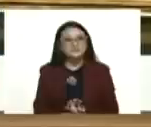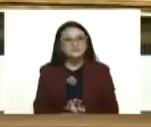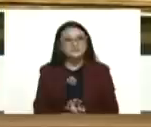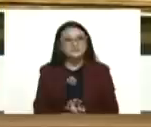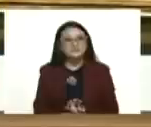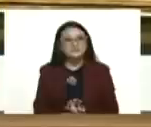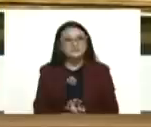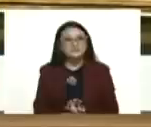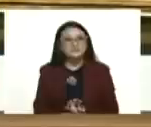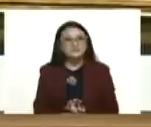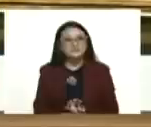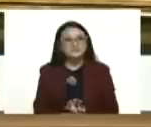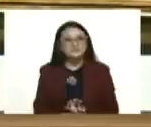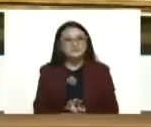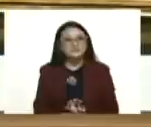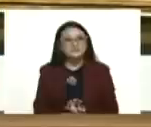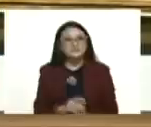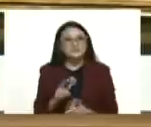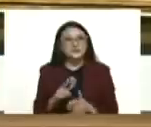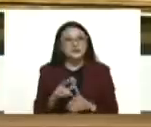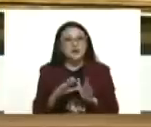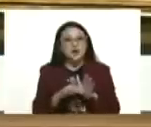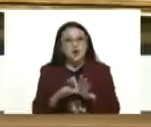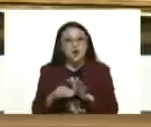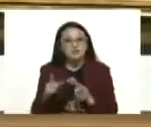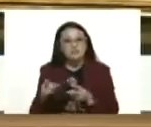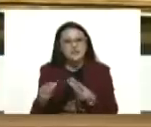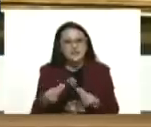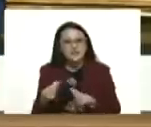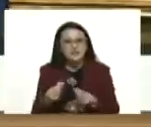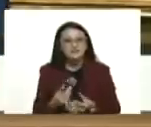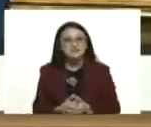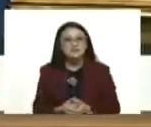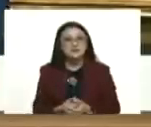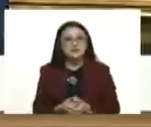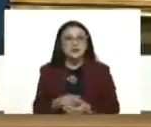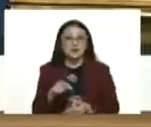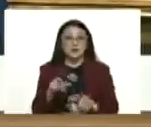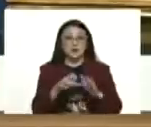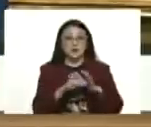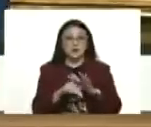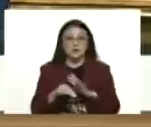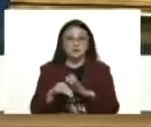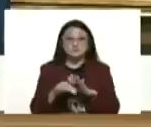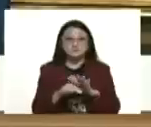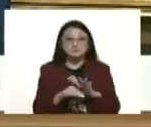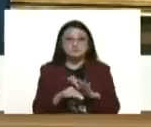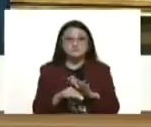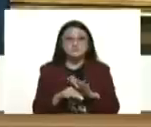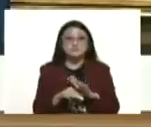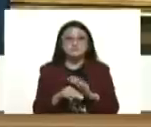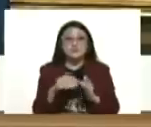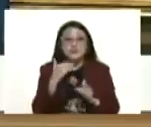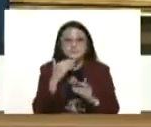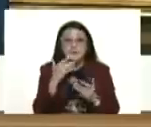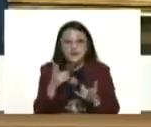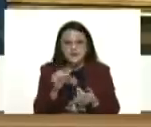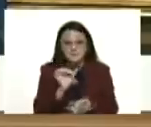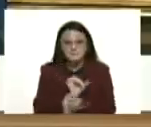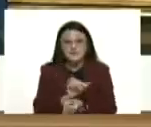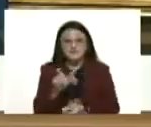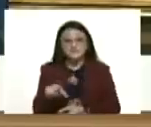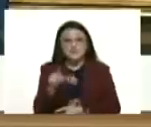Entonces, ¿el corruptor qué hace? El corruptor, apenas meten preso al